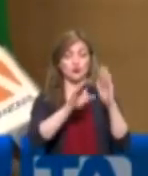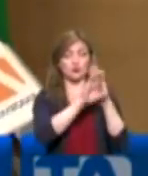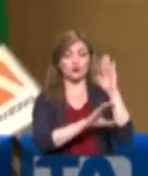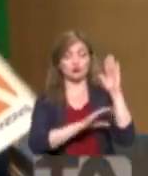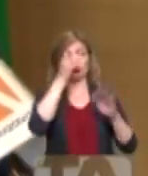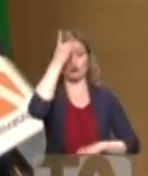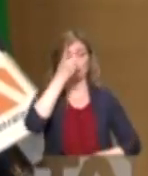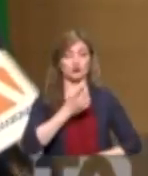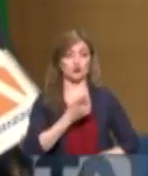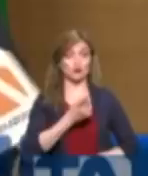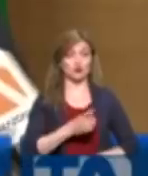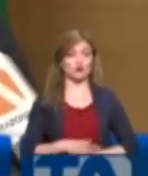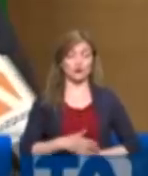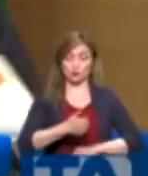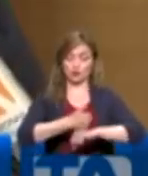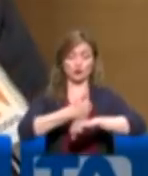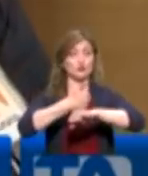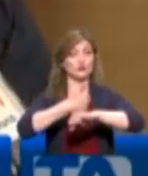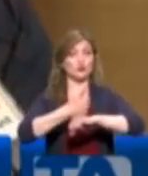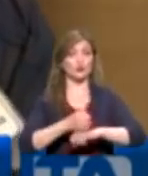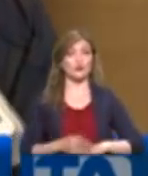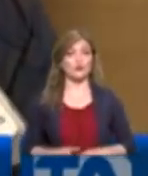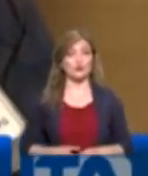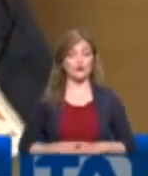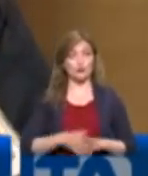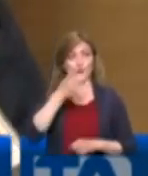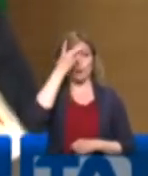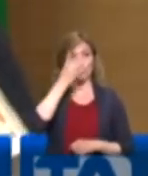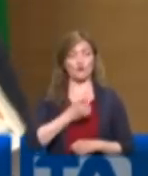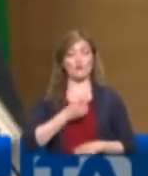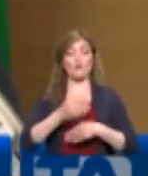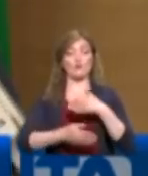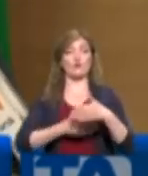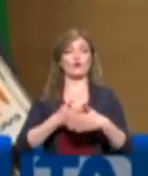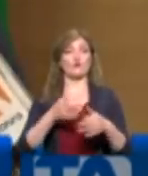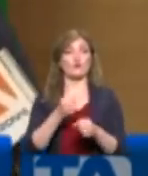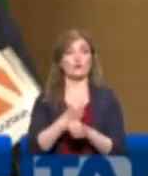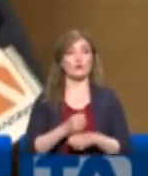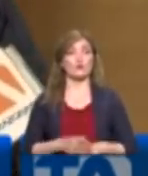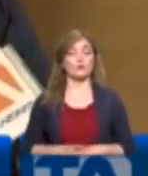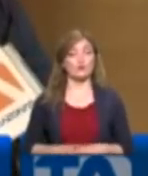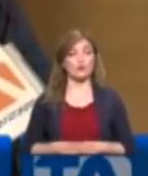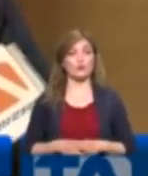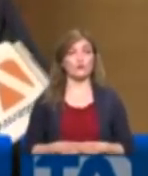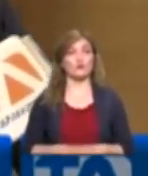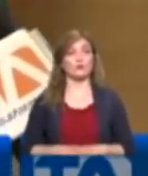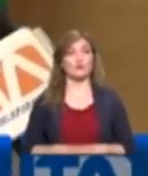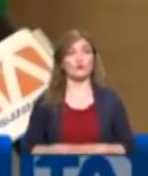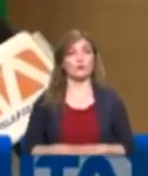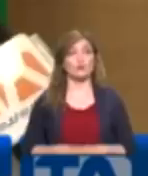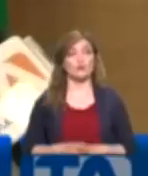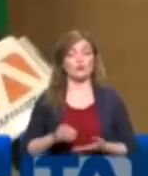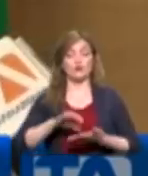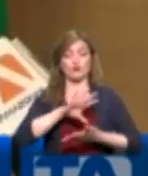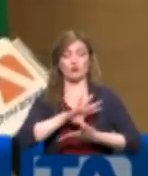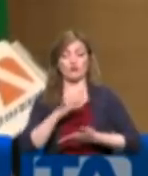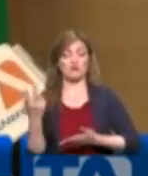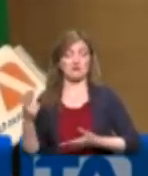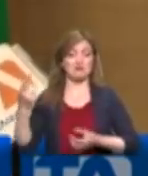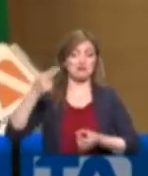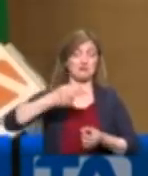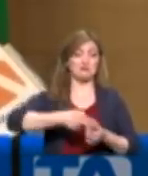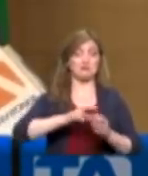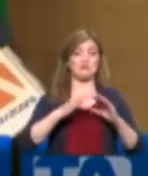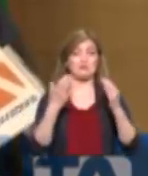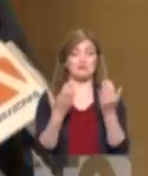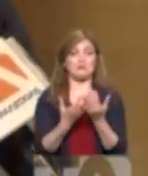Constitucional, quién es la autoridad que debe de definir cuál es el procedimiento que se tiene que seguir, el momento que regresa acá a la Asamblea y que se constituye la